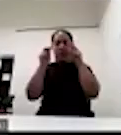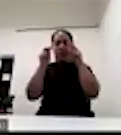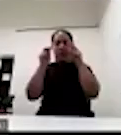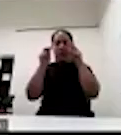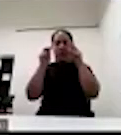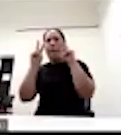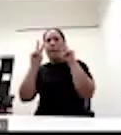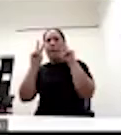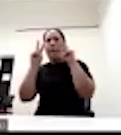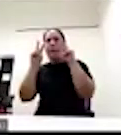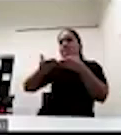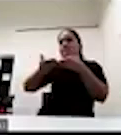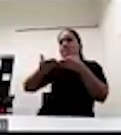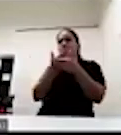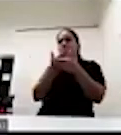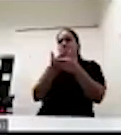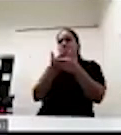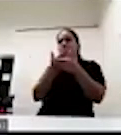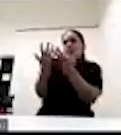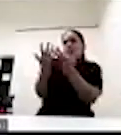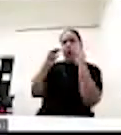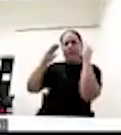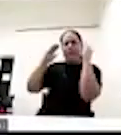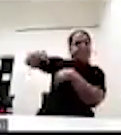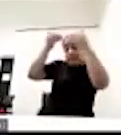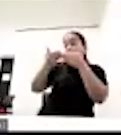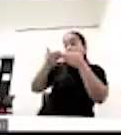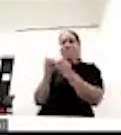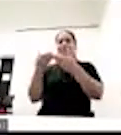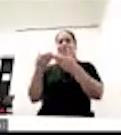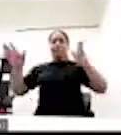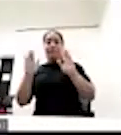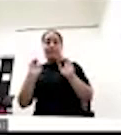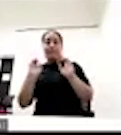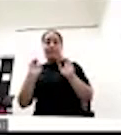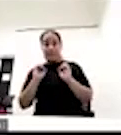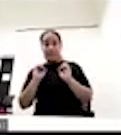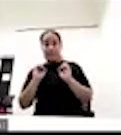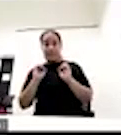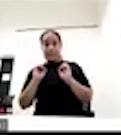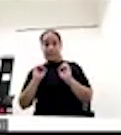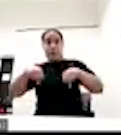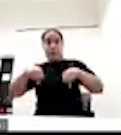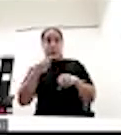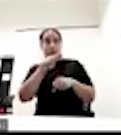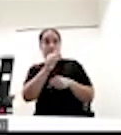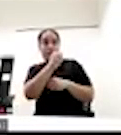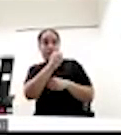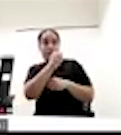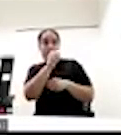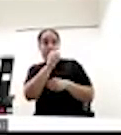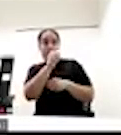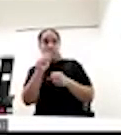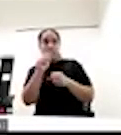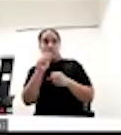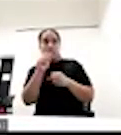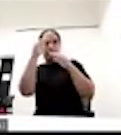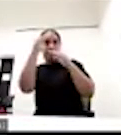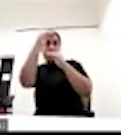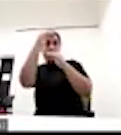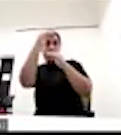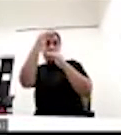se quiere ver. Creo que ahí ya puedes cambiar de imagen. Puede